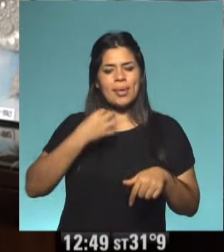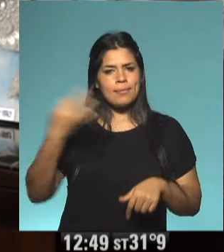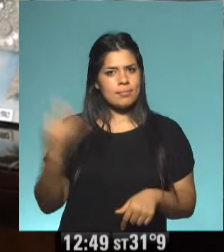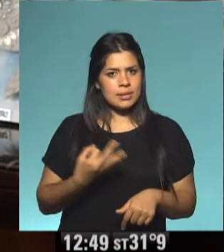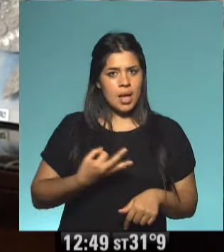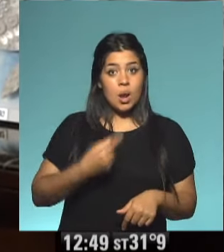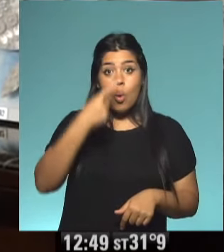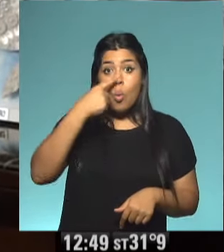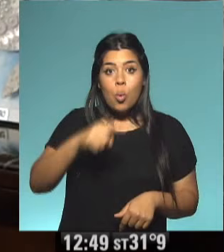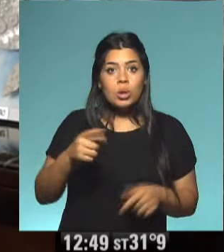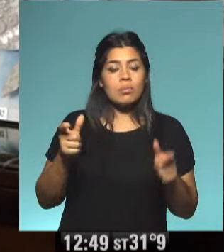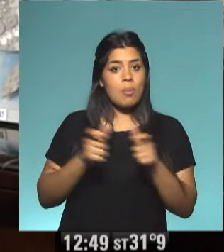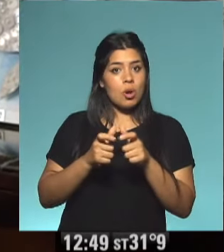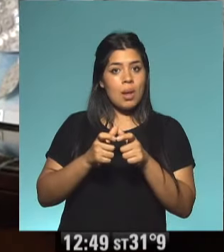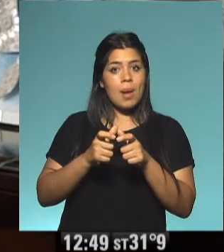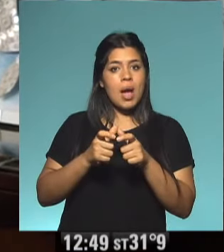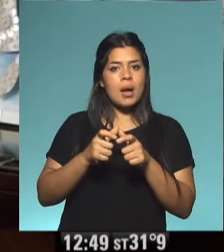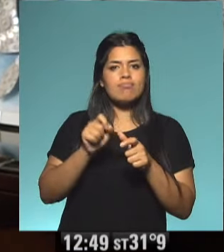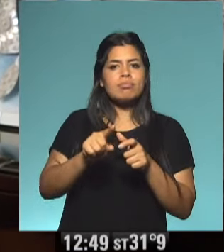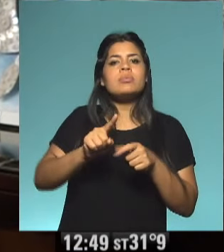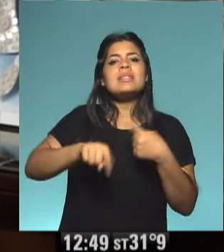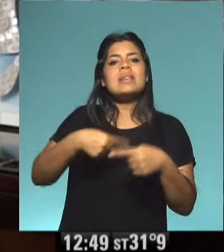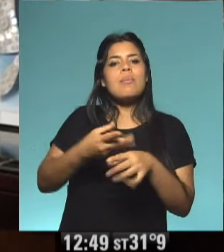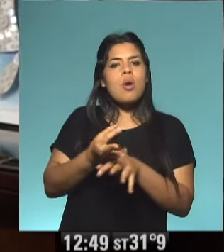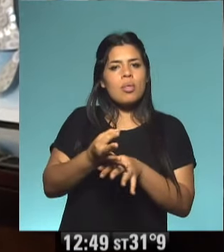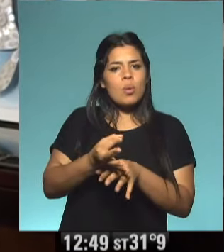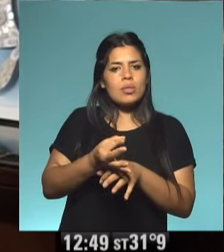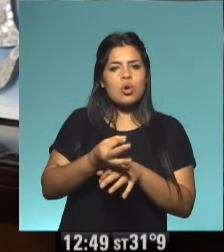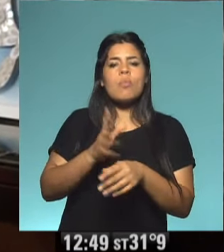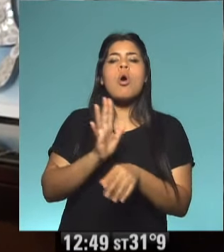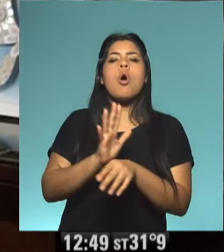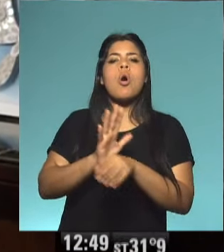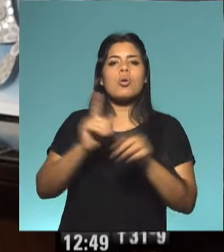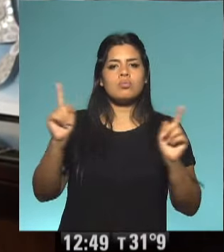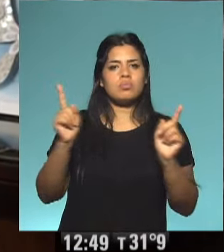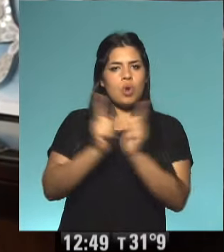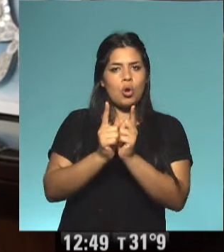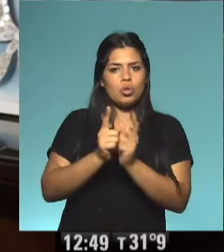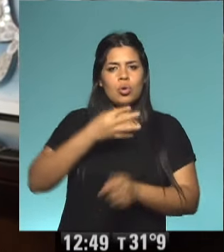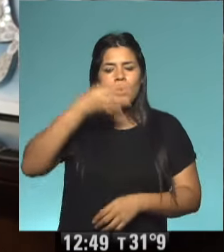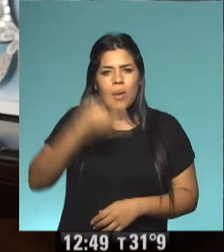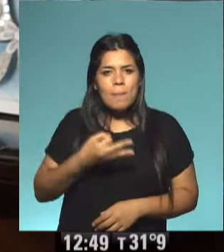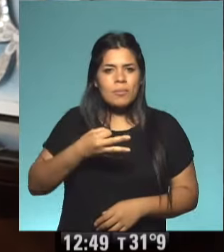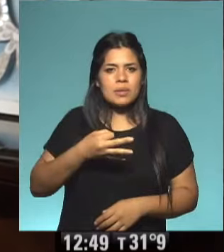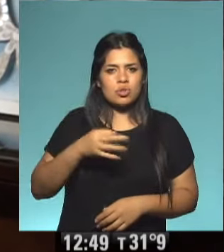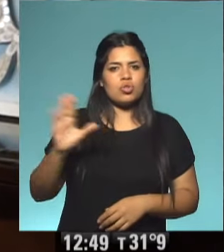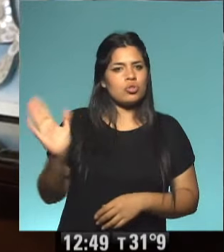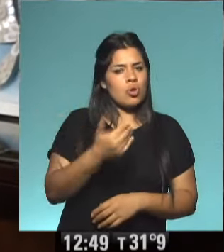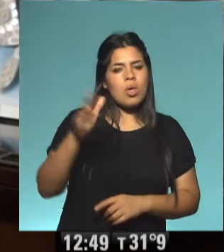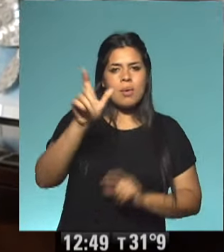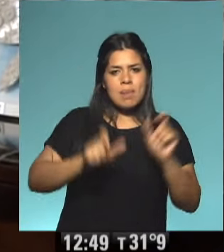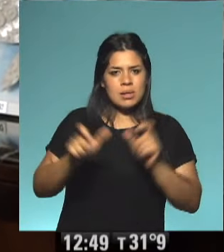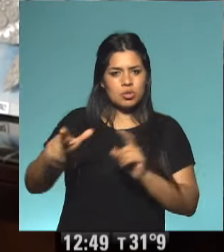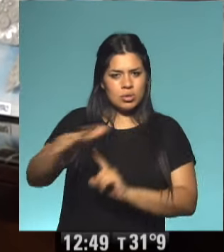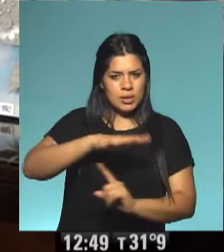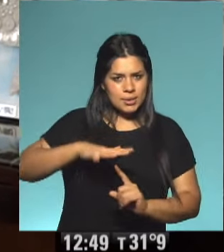el último programa de Seguimos Educando, que sintetiza el compromiso de toda la comunidad, sintetiza el